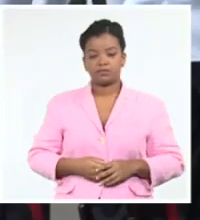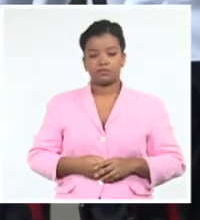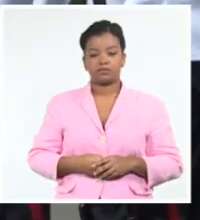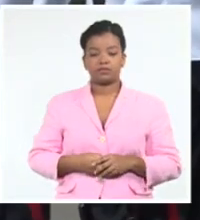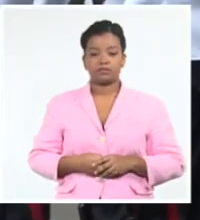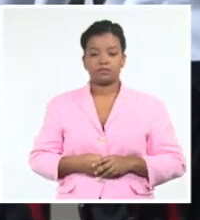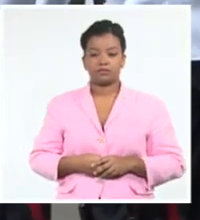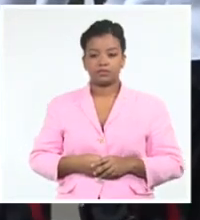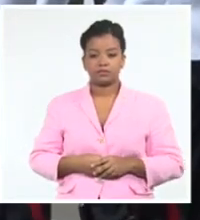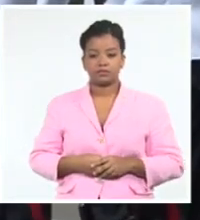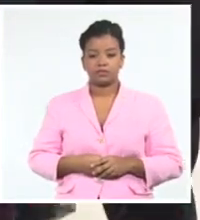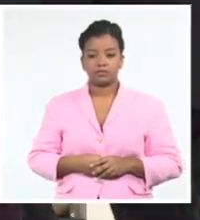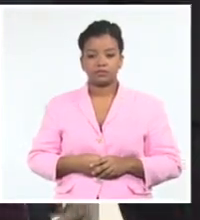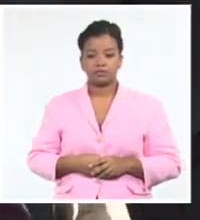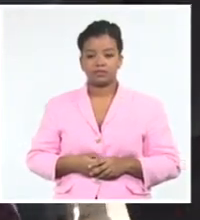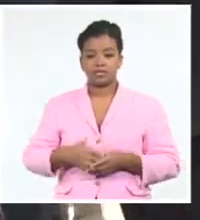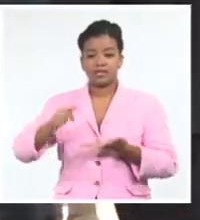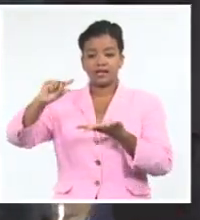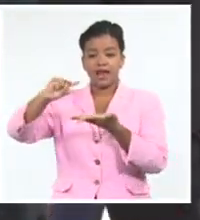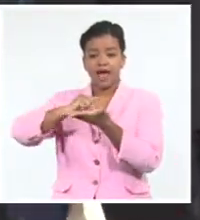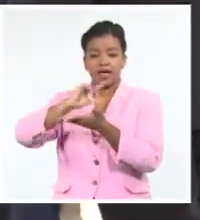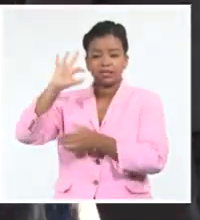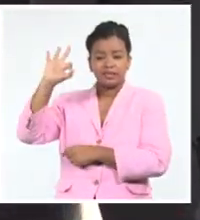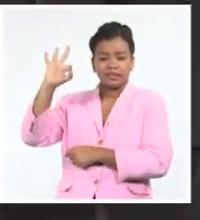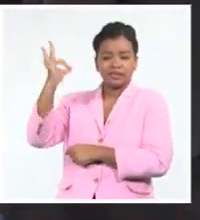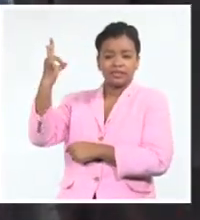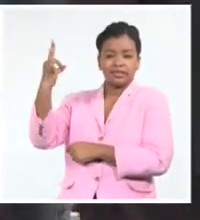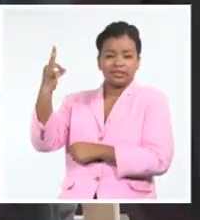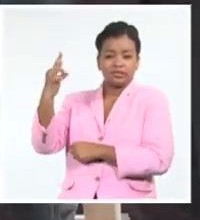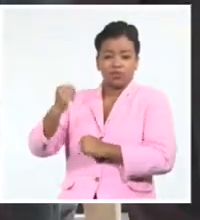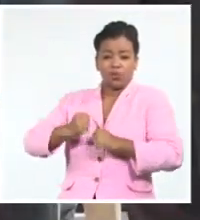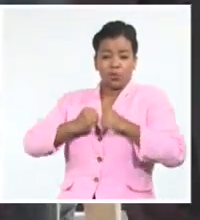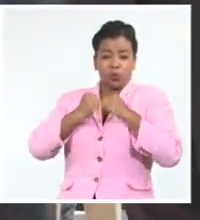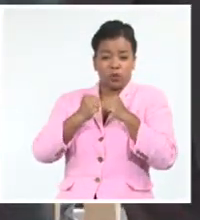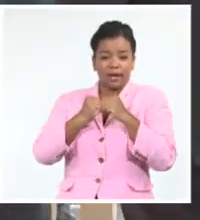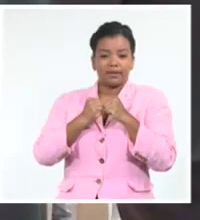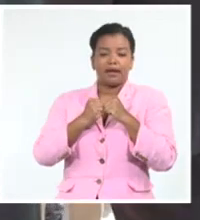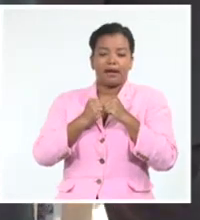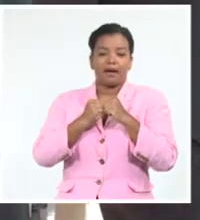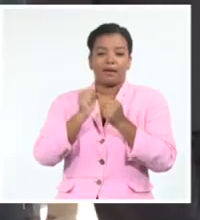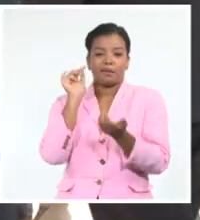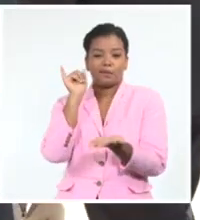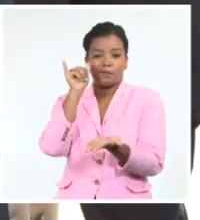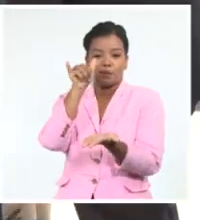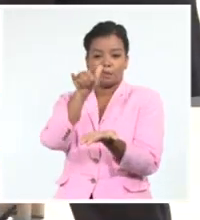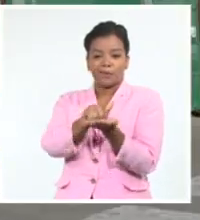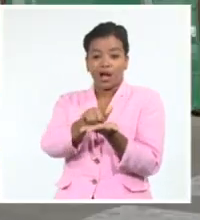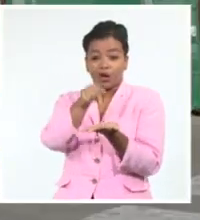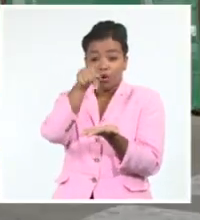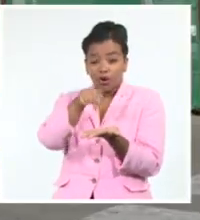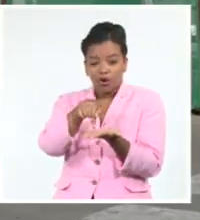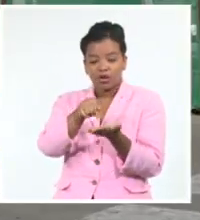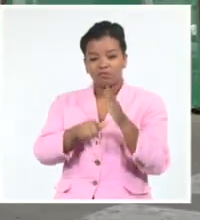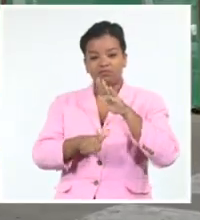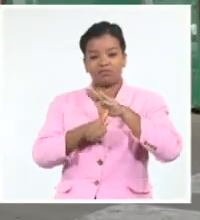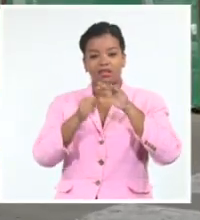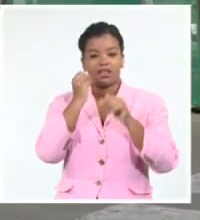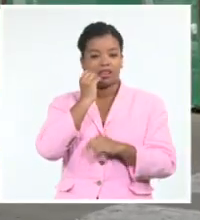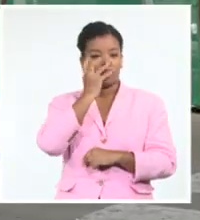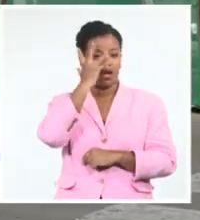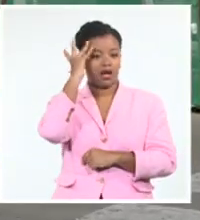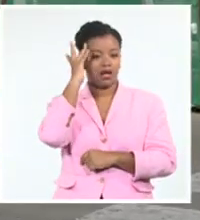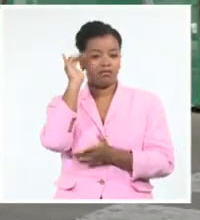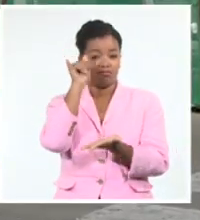Bajo el fuerte sol de Granada arribó al mediodía de este miércoles el presidente de la República de Cuba, Miguel Díaz-Canel Bermúdez, al